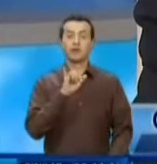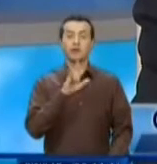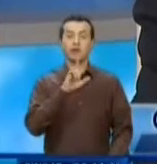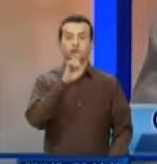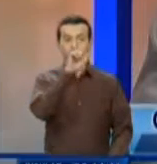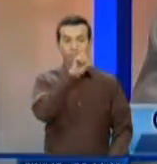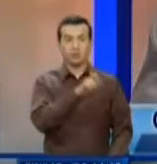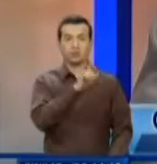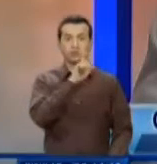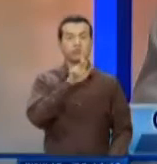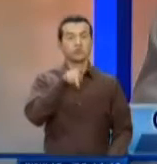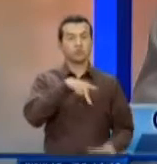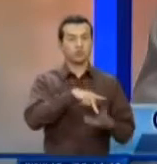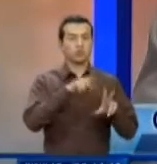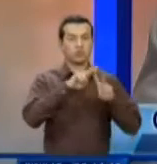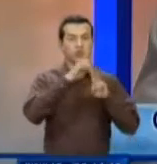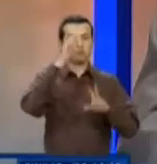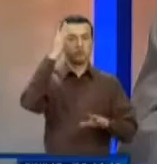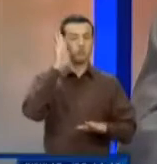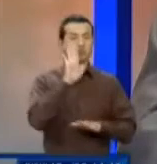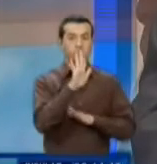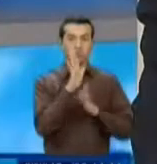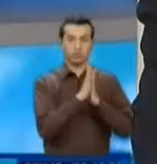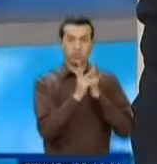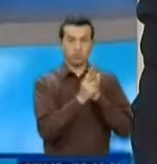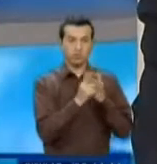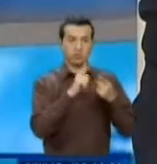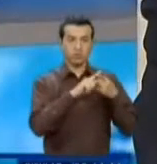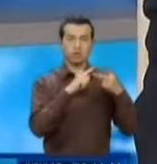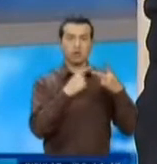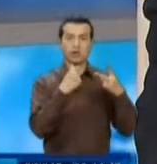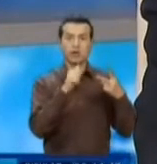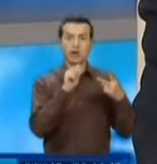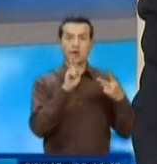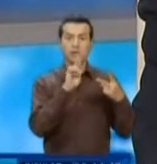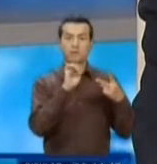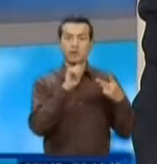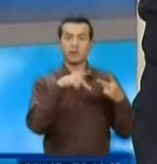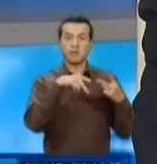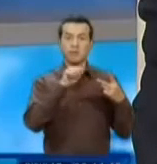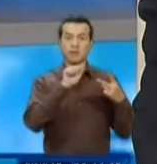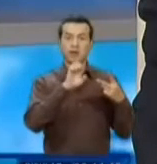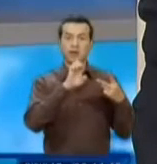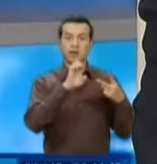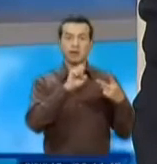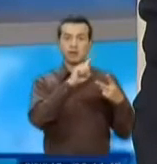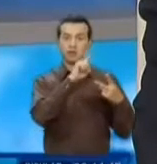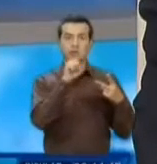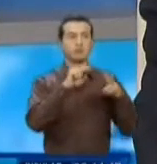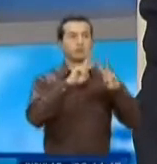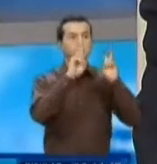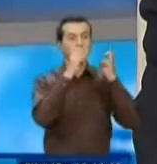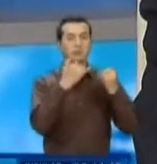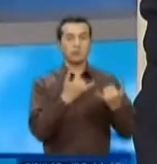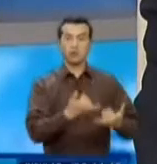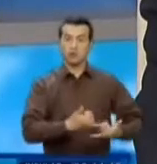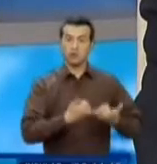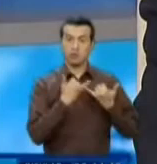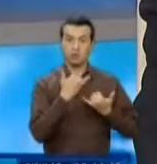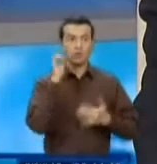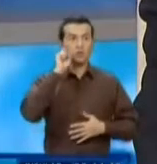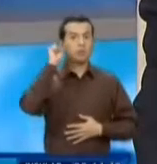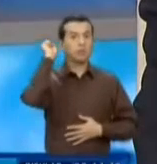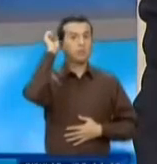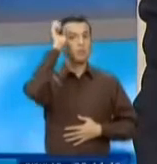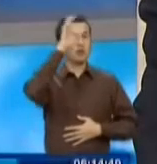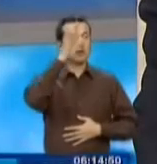escritor, para hablar sobre su última obra, y también tendremos a Gabriel Páez, director de Filmarte, para hablar sobre la presentación de la